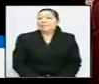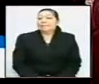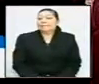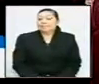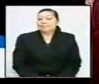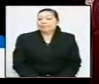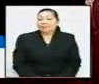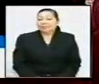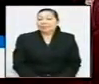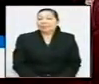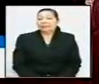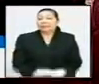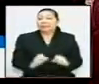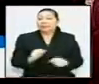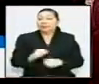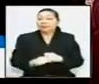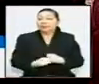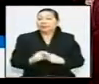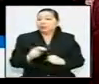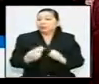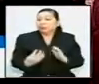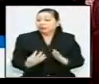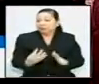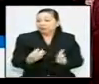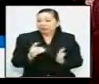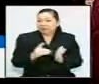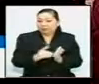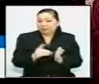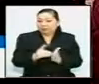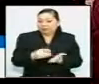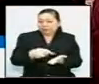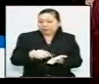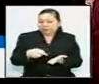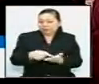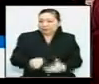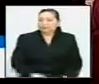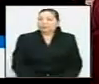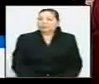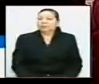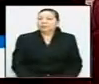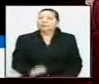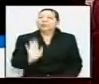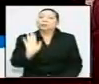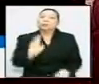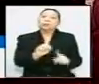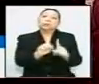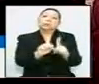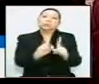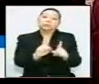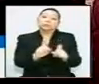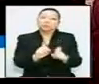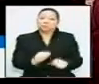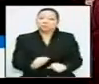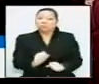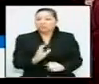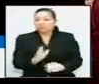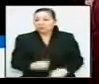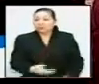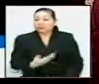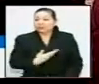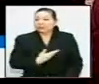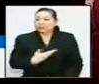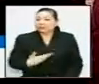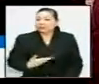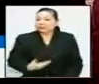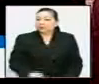Contralor. Sí, en el año 2014 se sacó esa directiva que usted menciona ahí en su pregunta, señor congresista, por su intermedio, señor